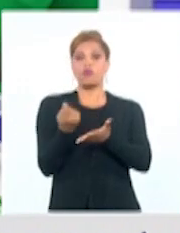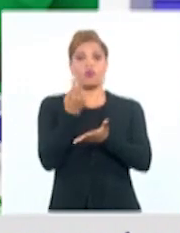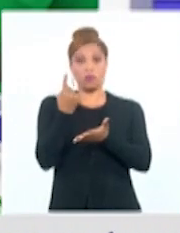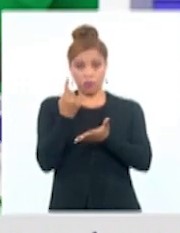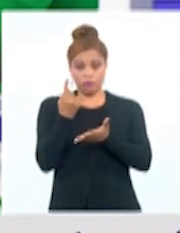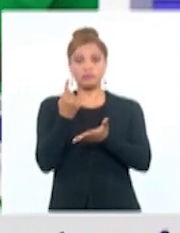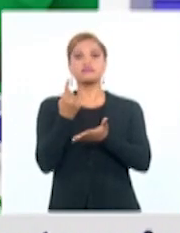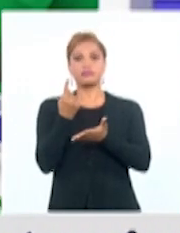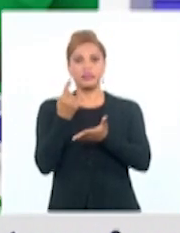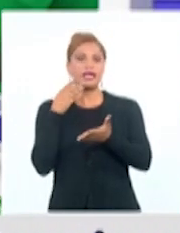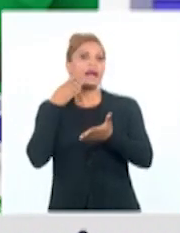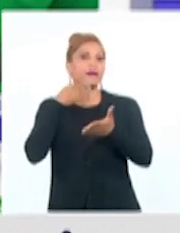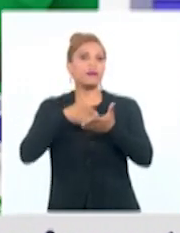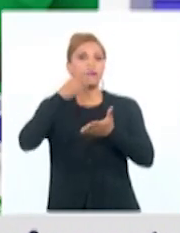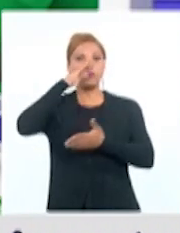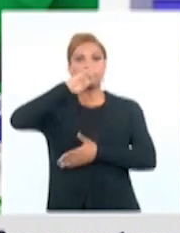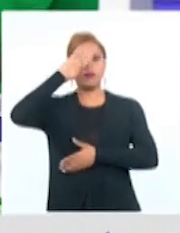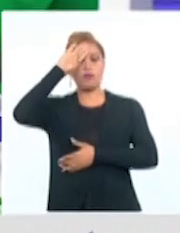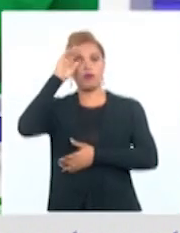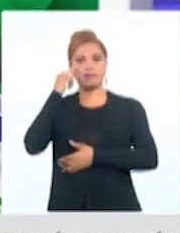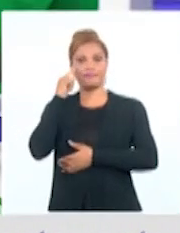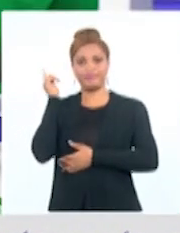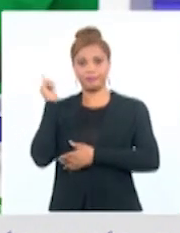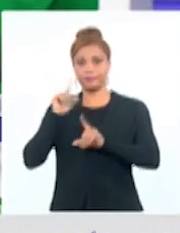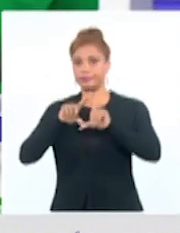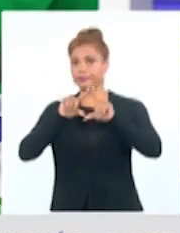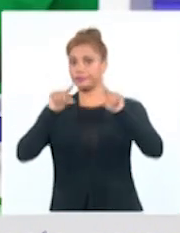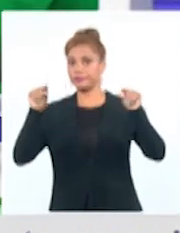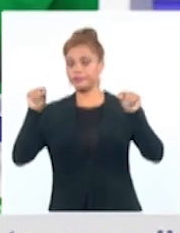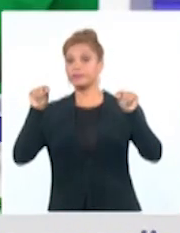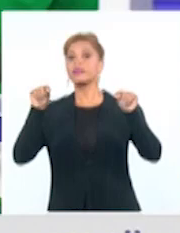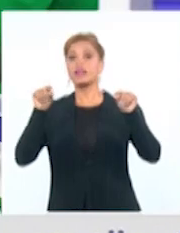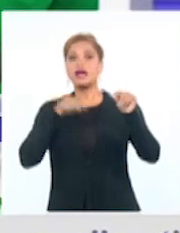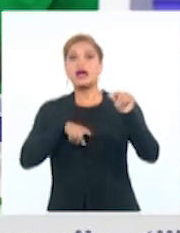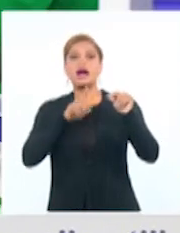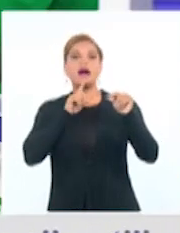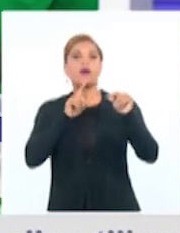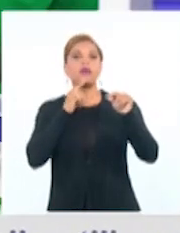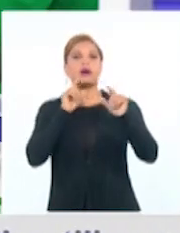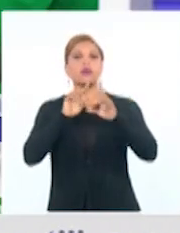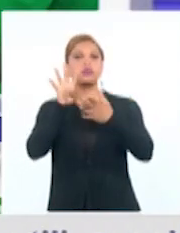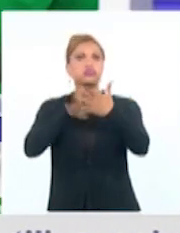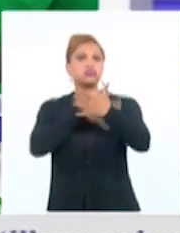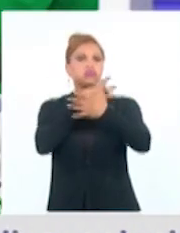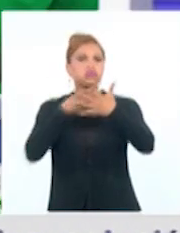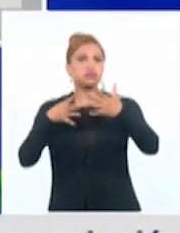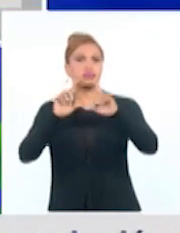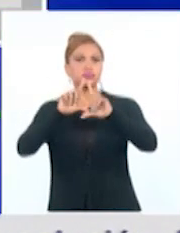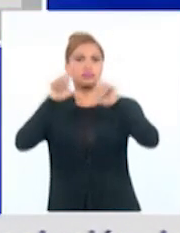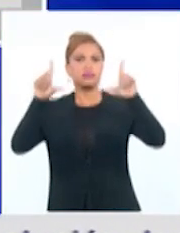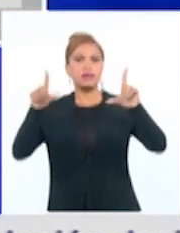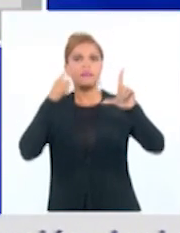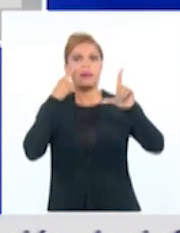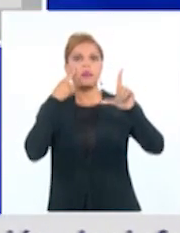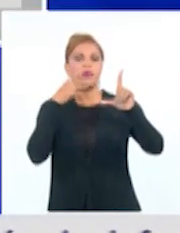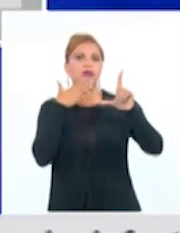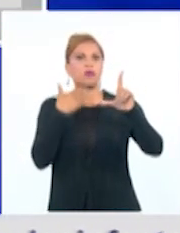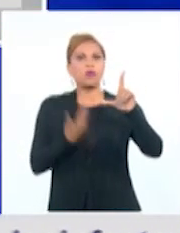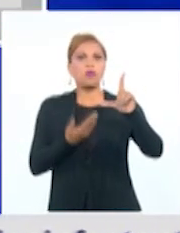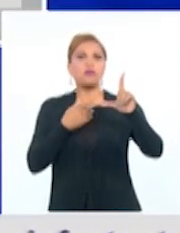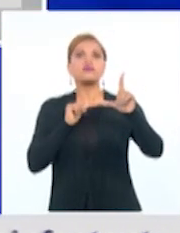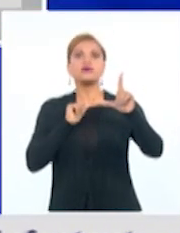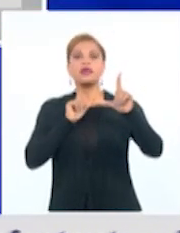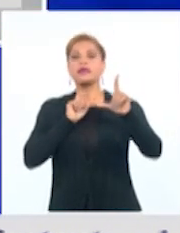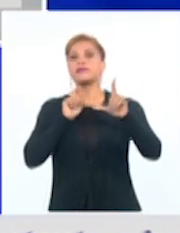nuestro país, como pueden ver ahí en la pantalla. Y ahora en el gráfico vamos a ver el comportamiento en los